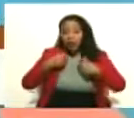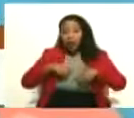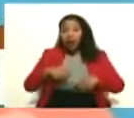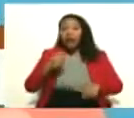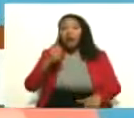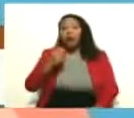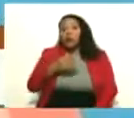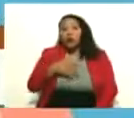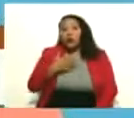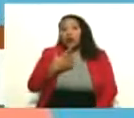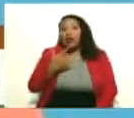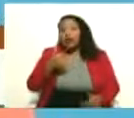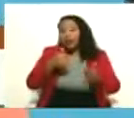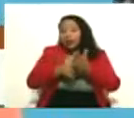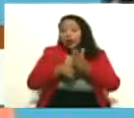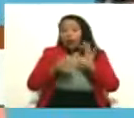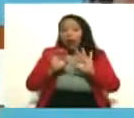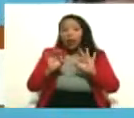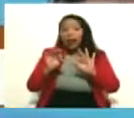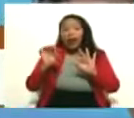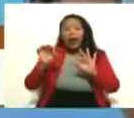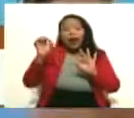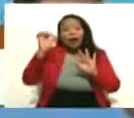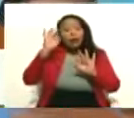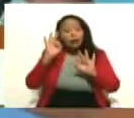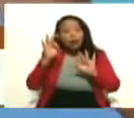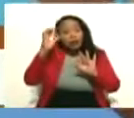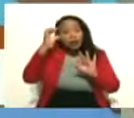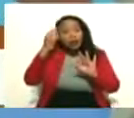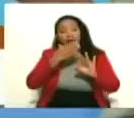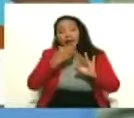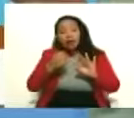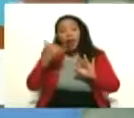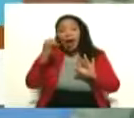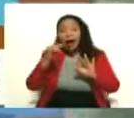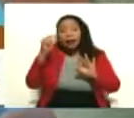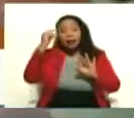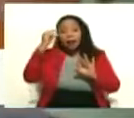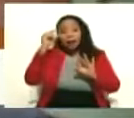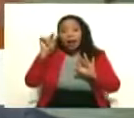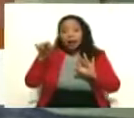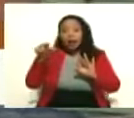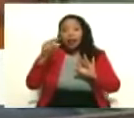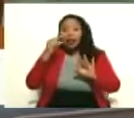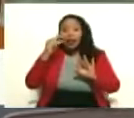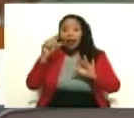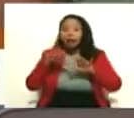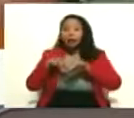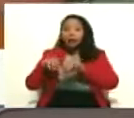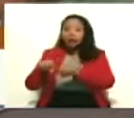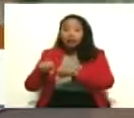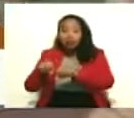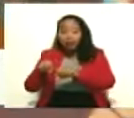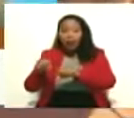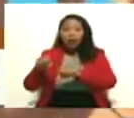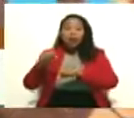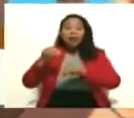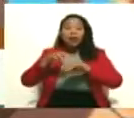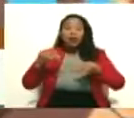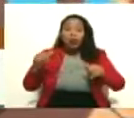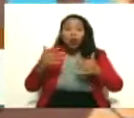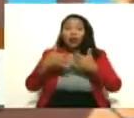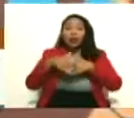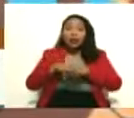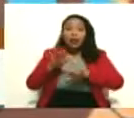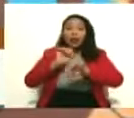con la historia, tenemos una cita con nuestro pasado y con nuestro futuro, tenemos una cita con nuestro territorio, con nuestra identidad, con nuestra